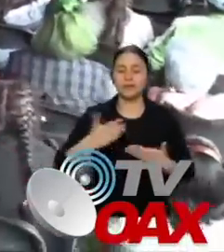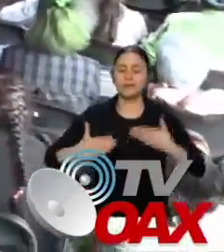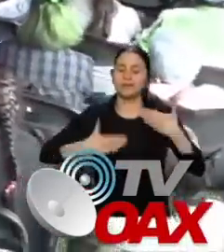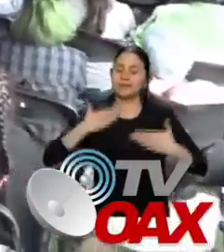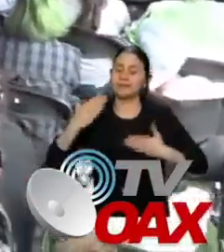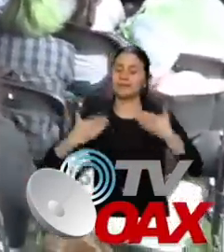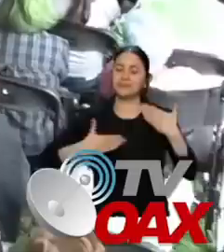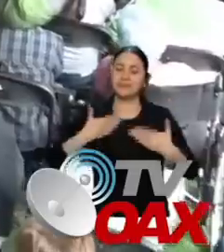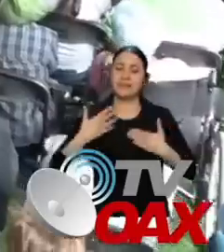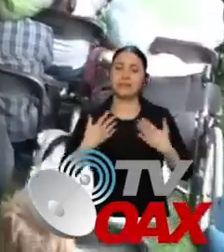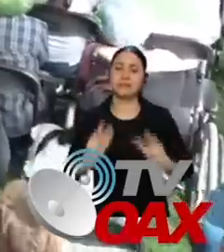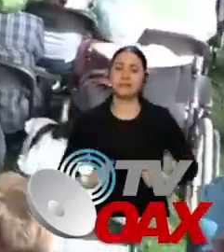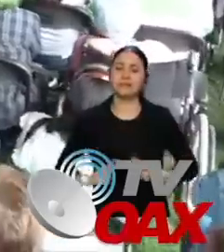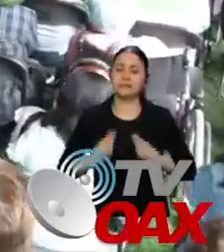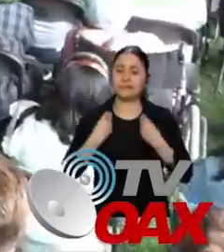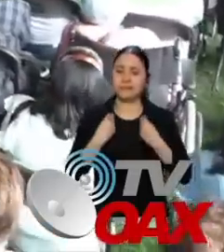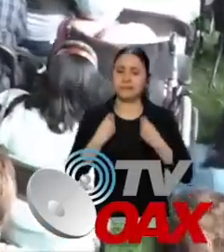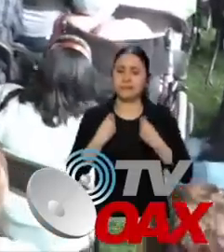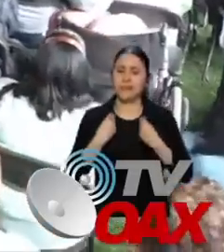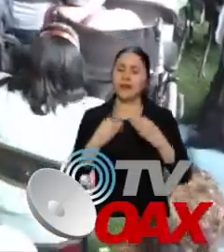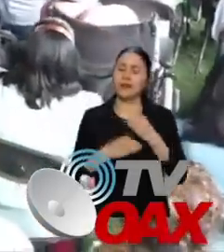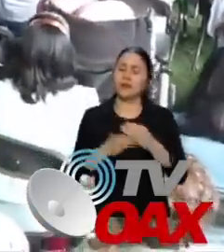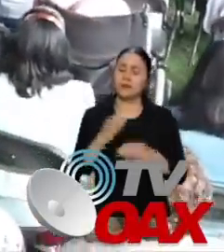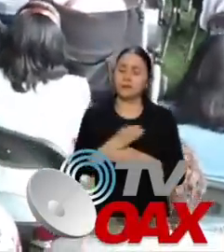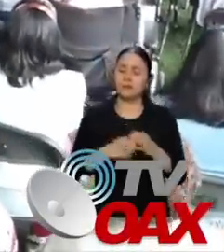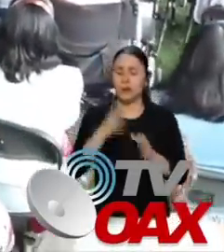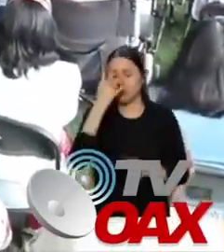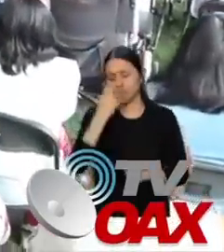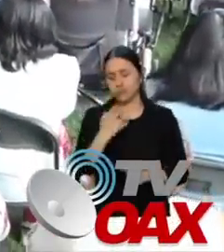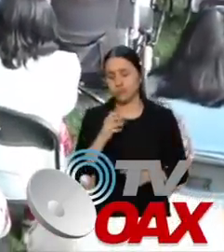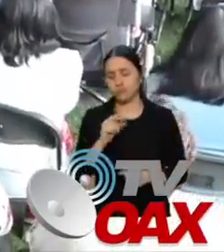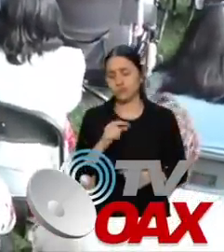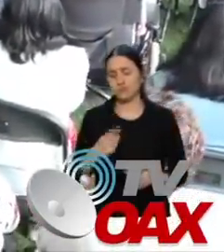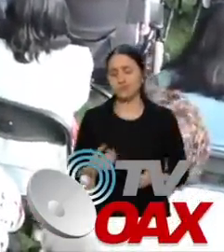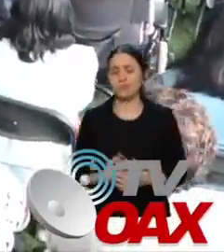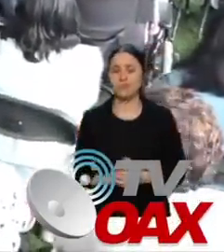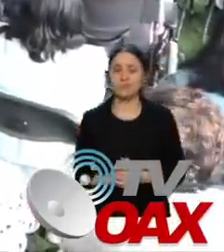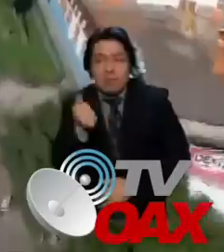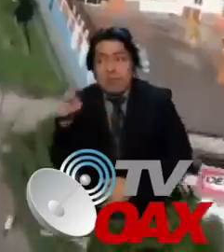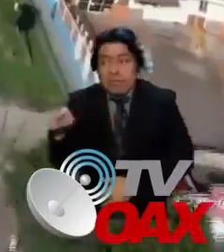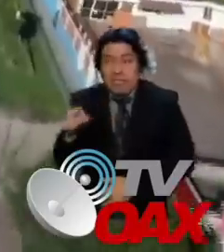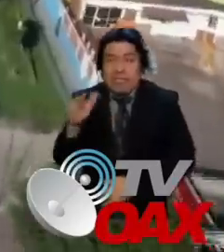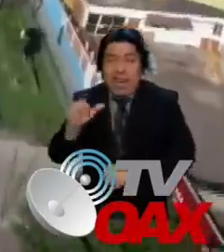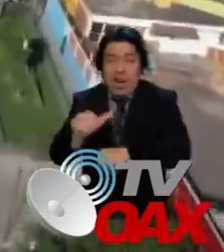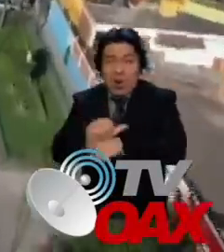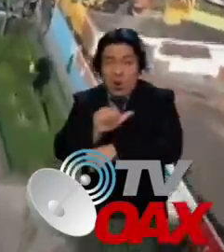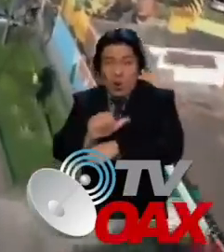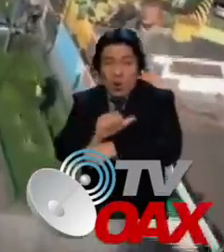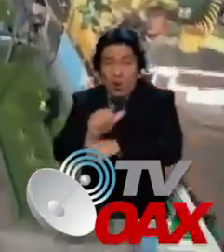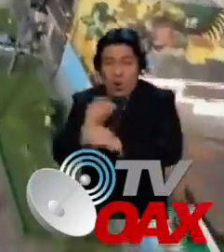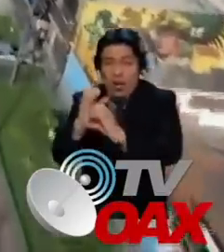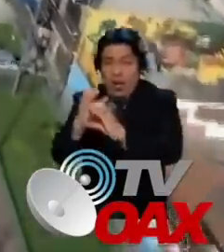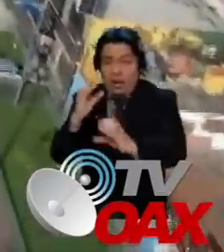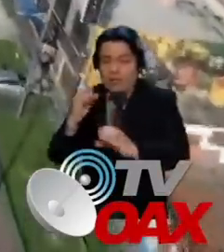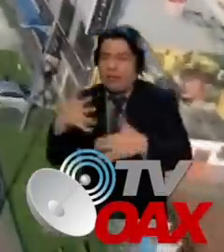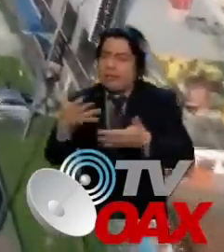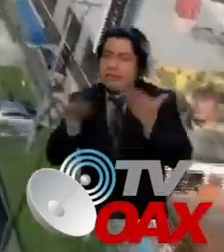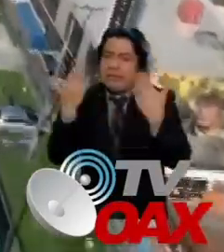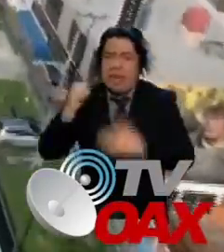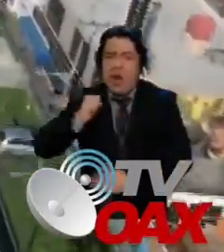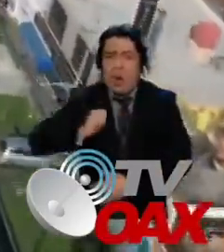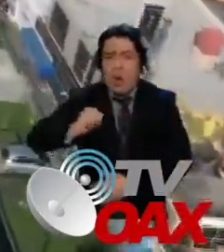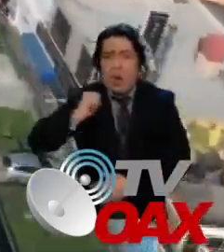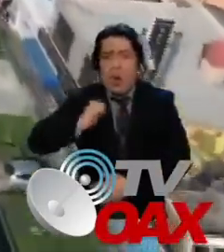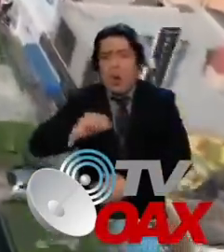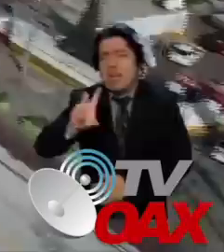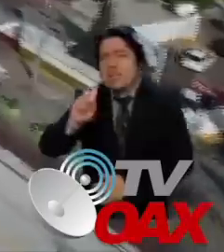24 artistas circenses, músicos y bailarines, quienes estuvieron a lo largo del recorrido para amenizar